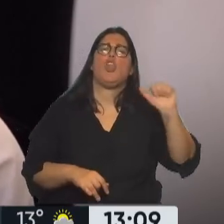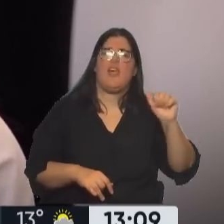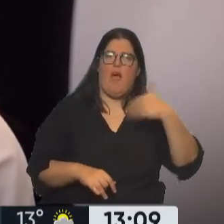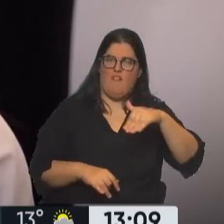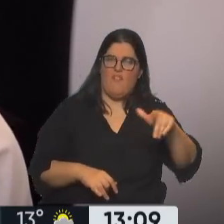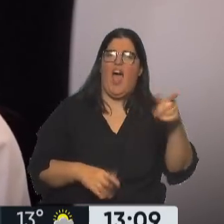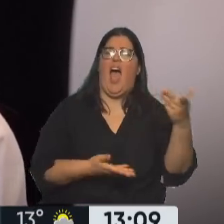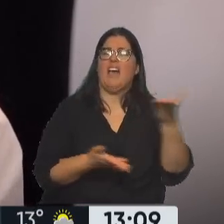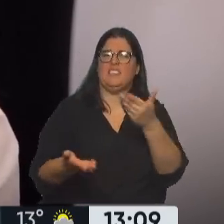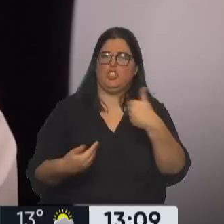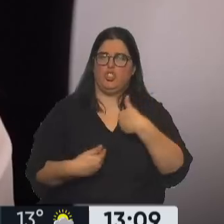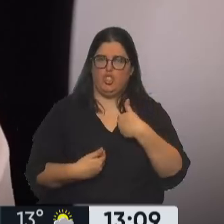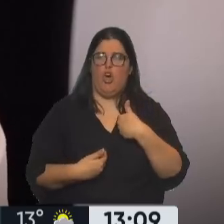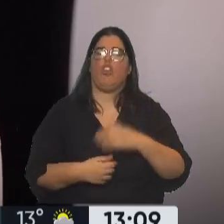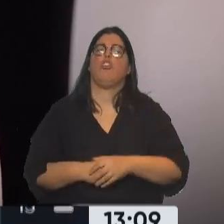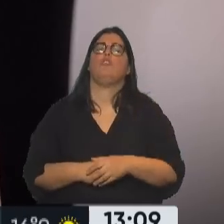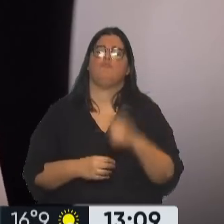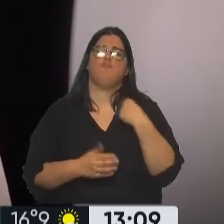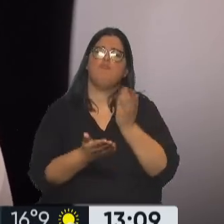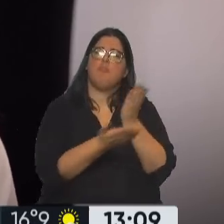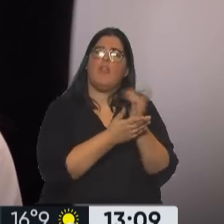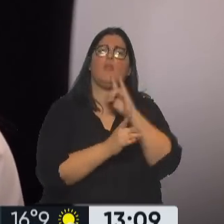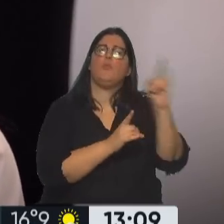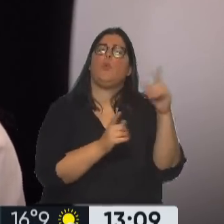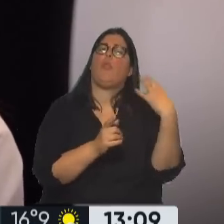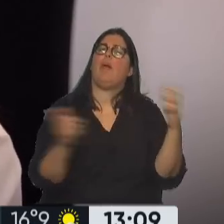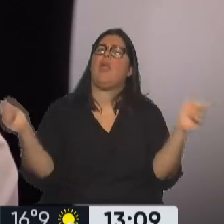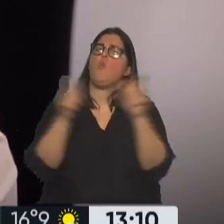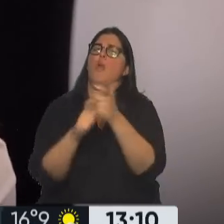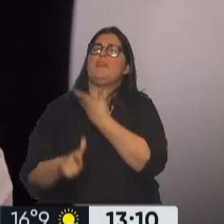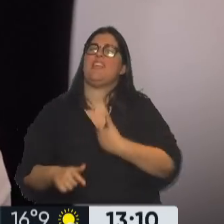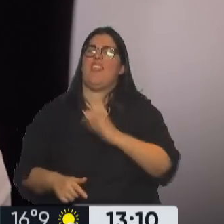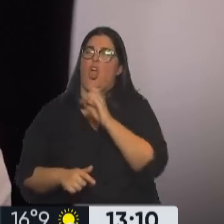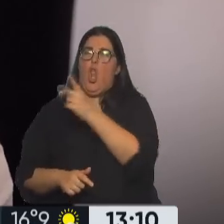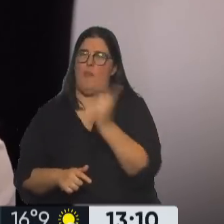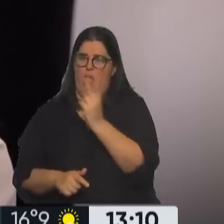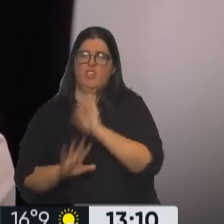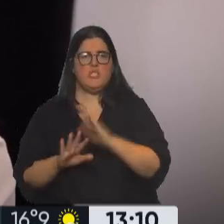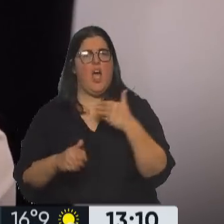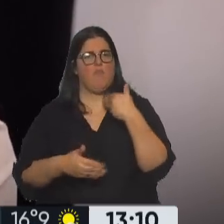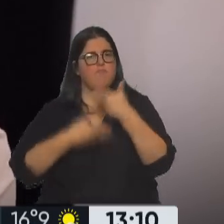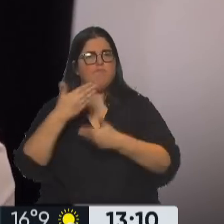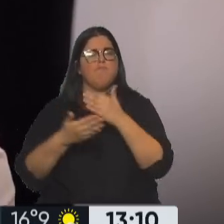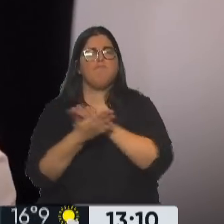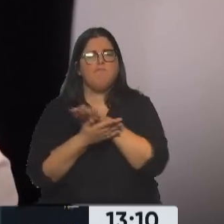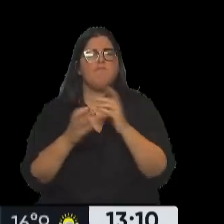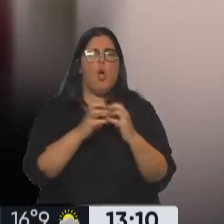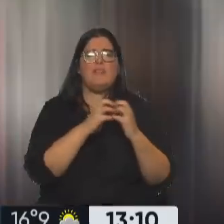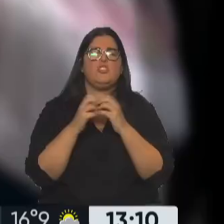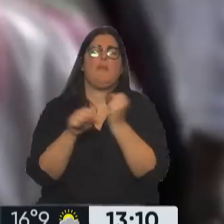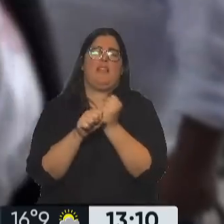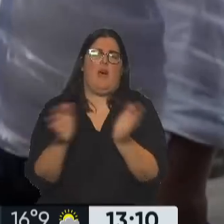asesor. Le he pedido que se reúna con el presidente Petro y ya estamos avanzando en conversaciones para el trabajo